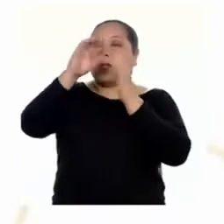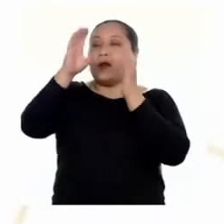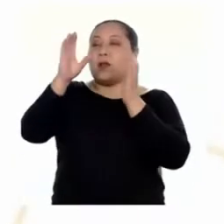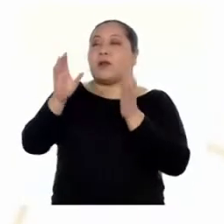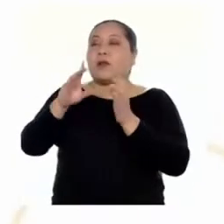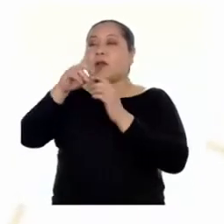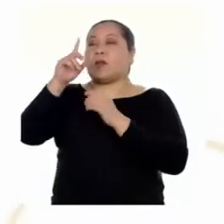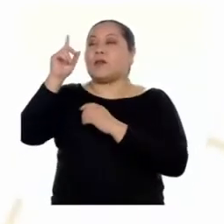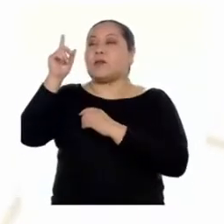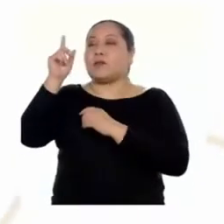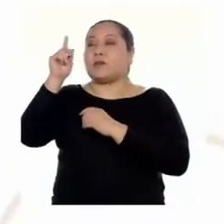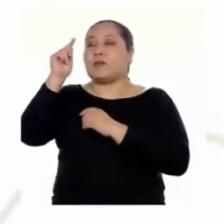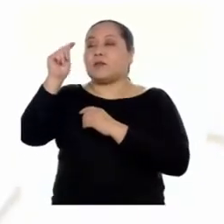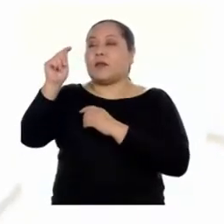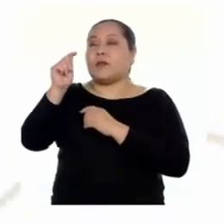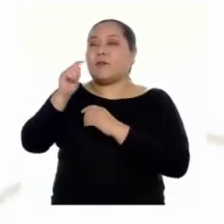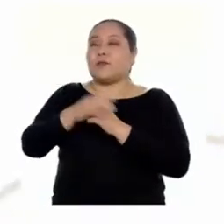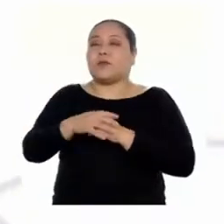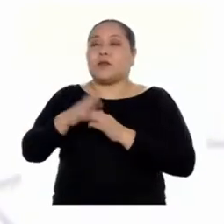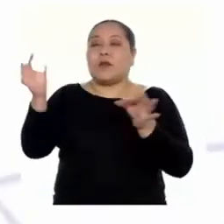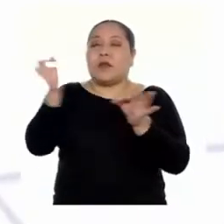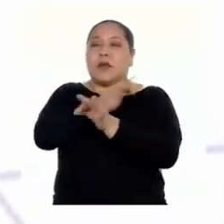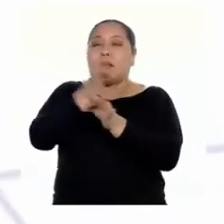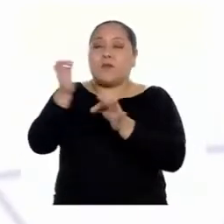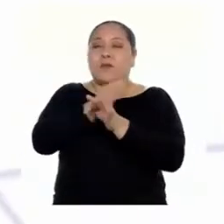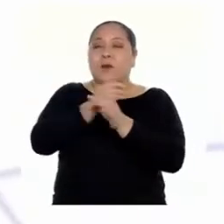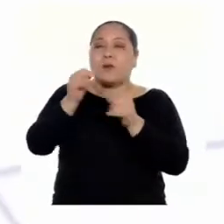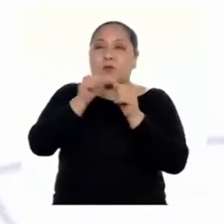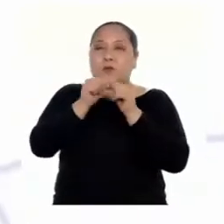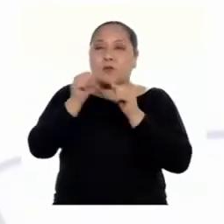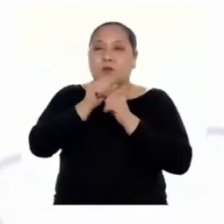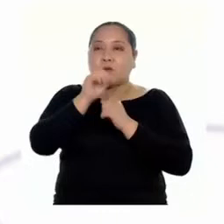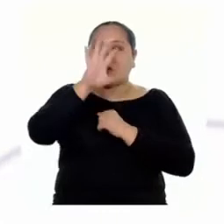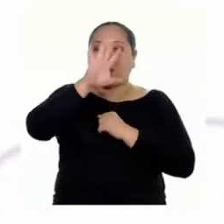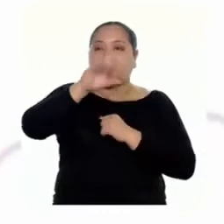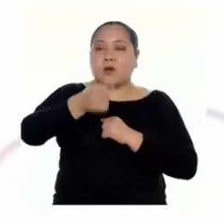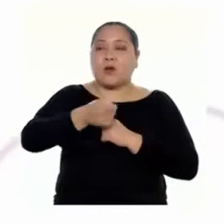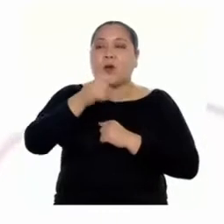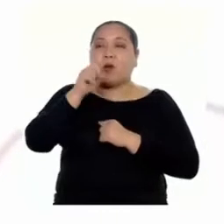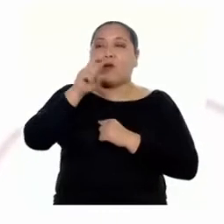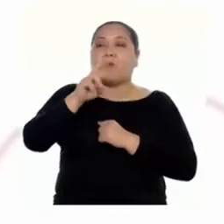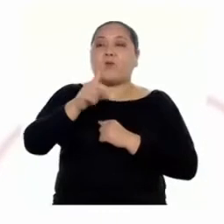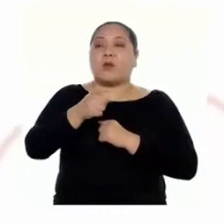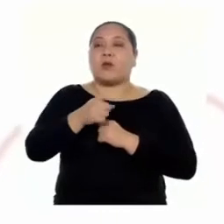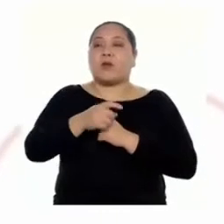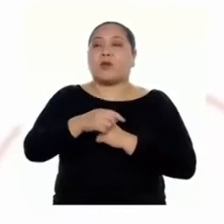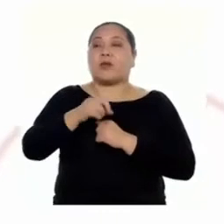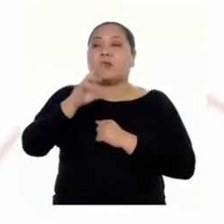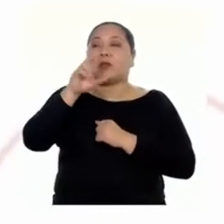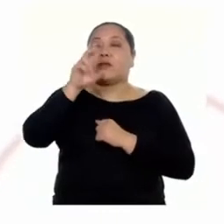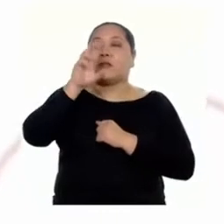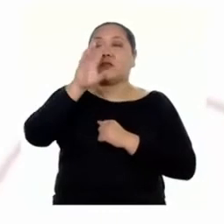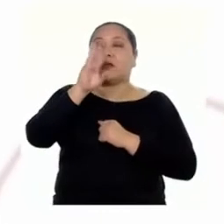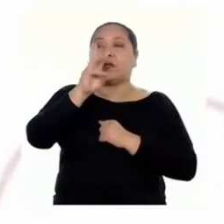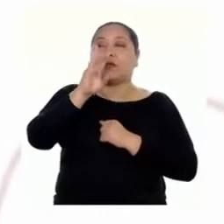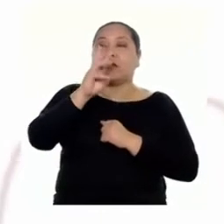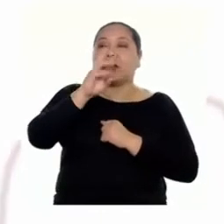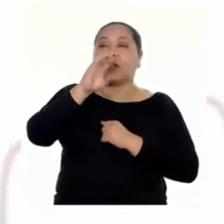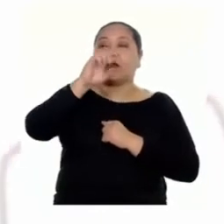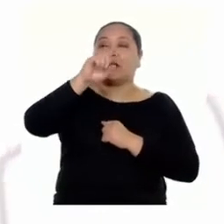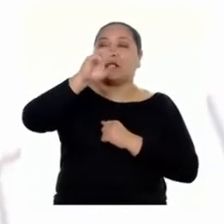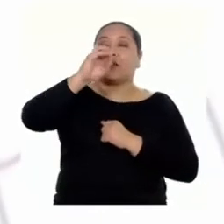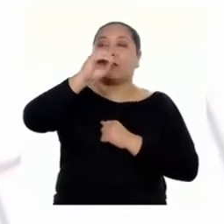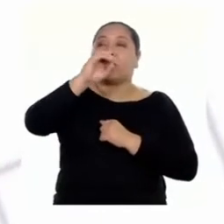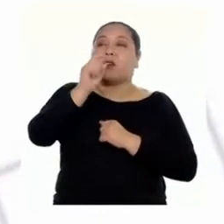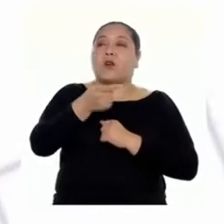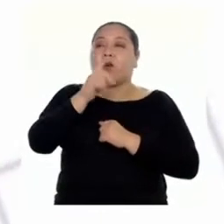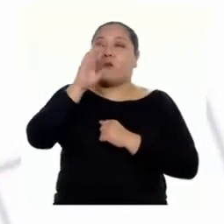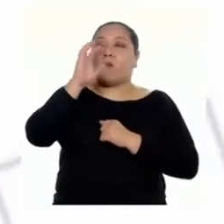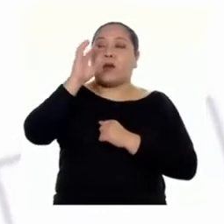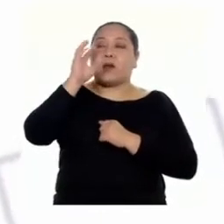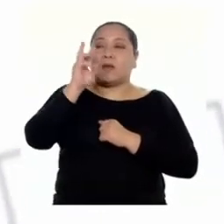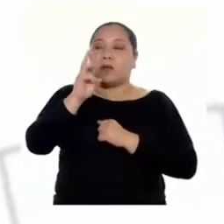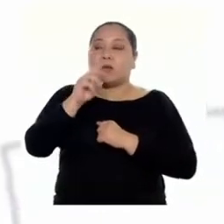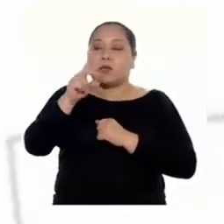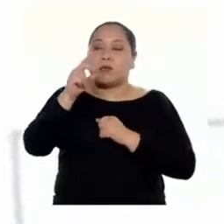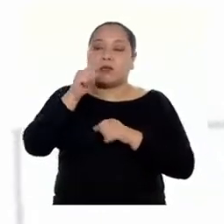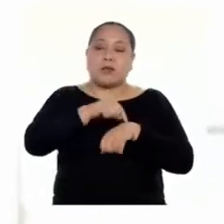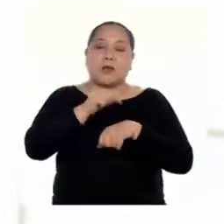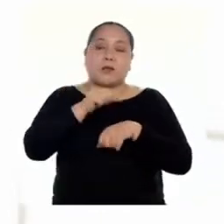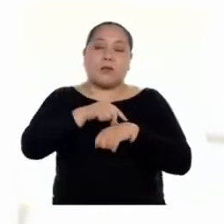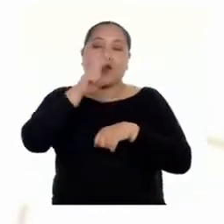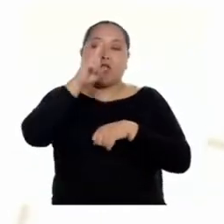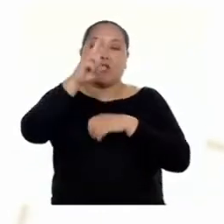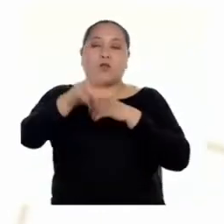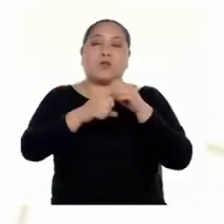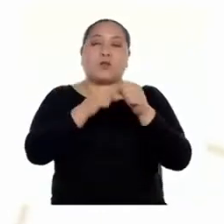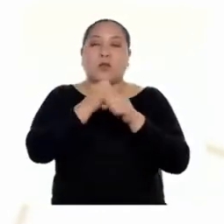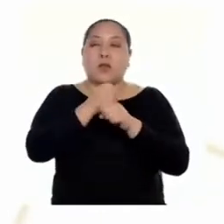R. Reemplazamos los valores 5000, 6% y el tiempo de 2 años. Y tenemos